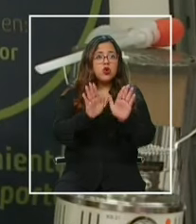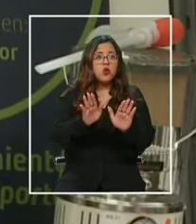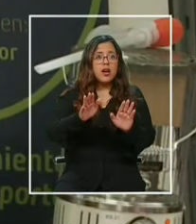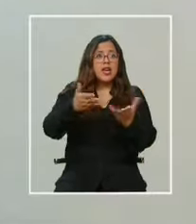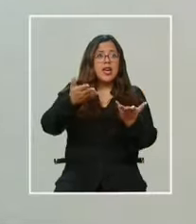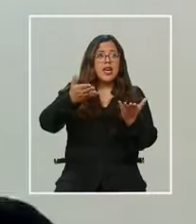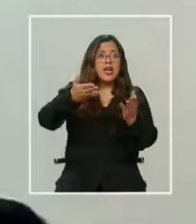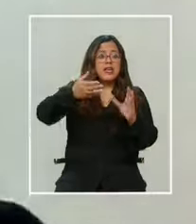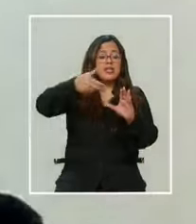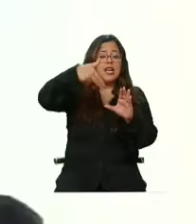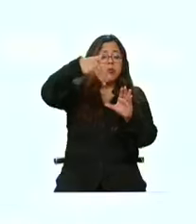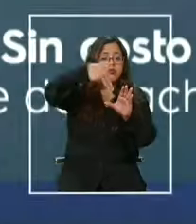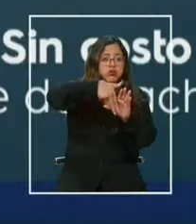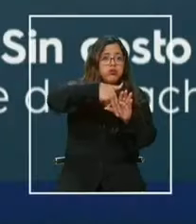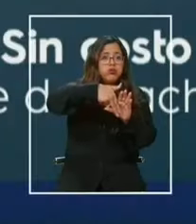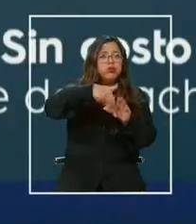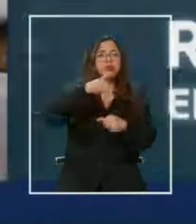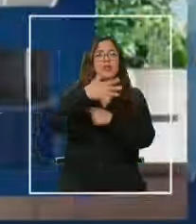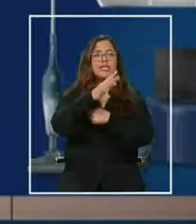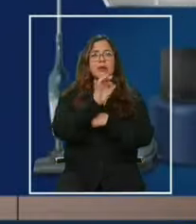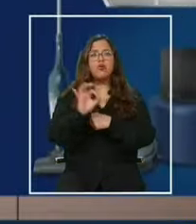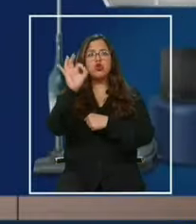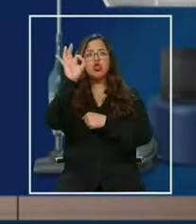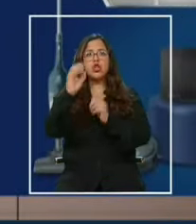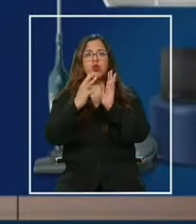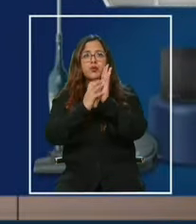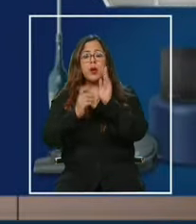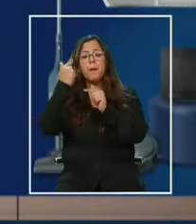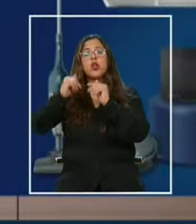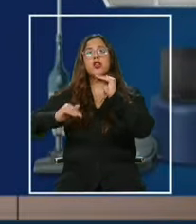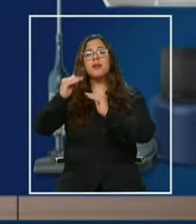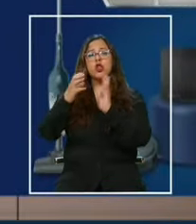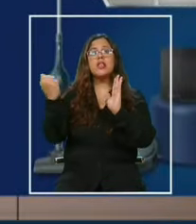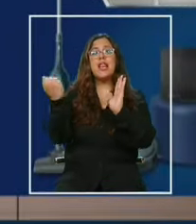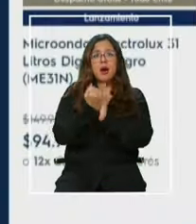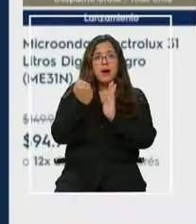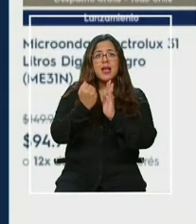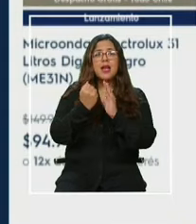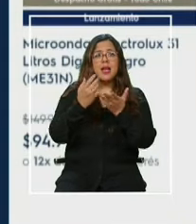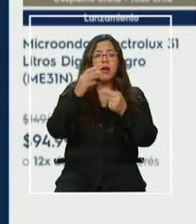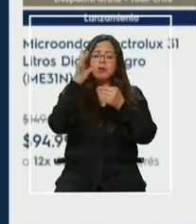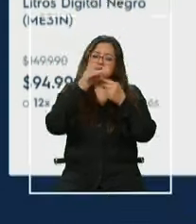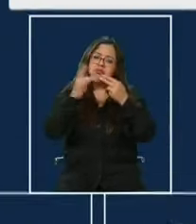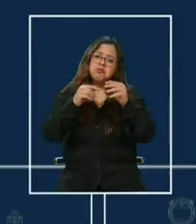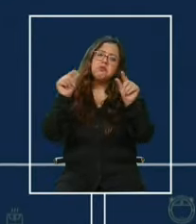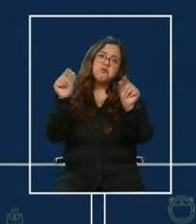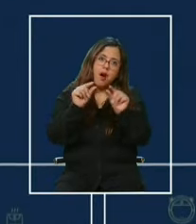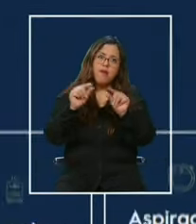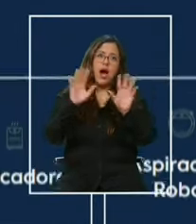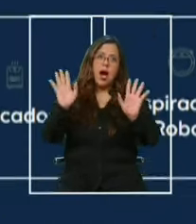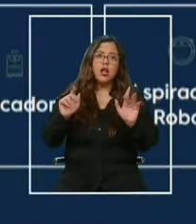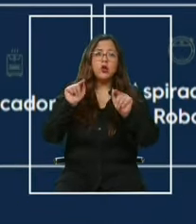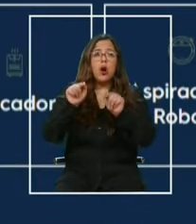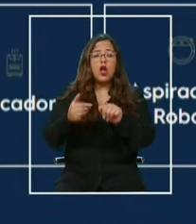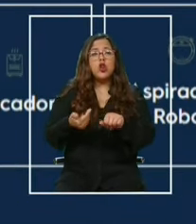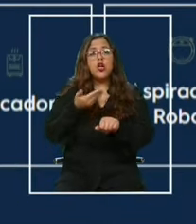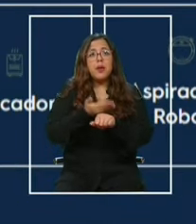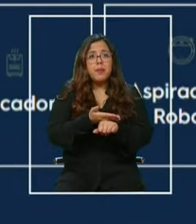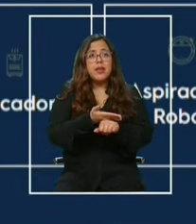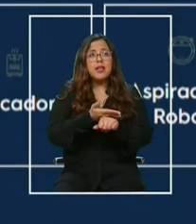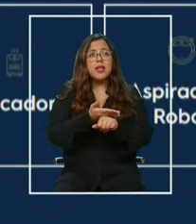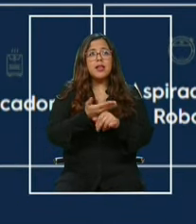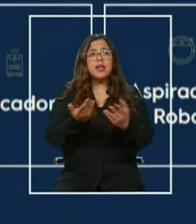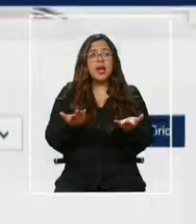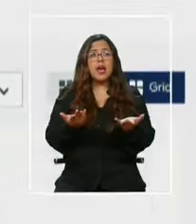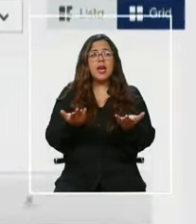menor escala a un 15%. Eso sí, dependiendo de la marca hay opciones que pueden tener mucha más oferta. El llamado que hacen desde la